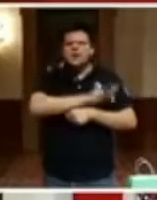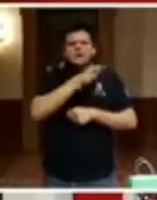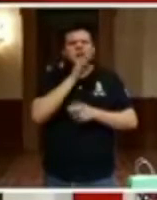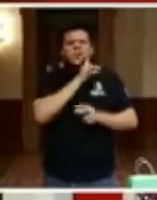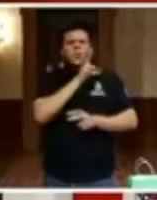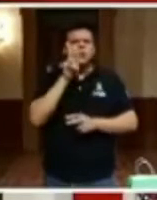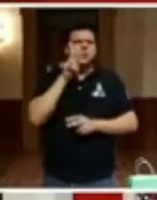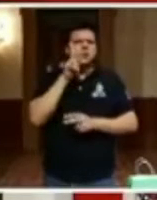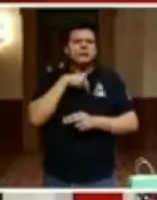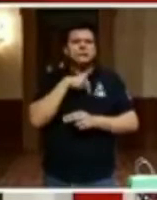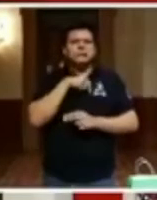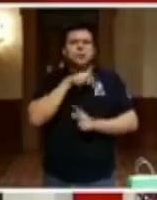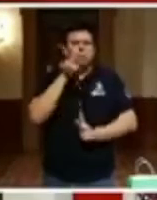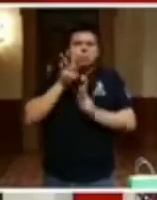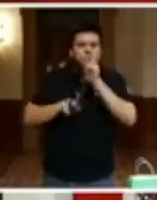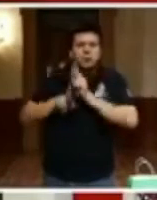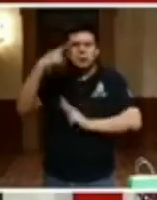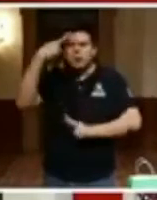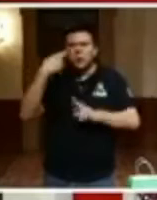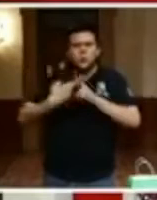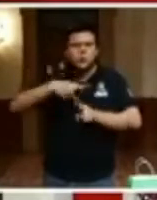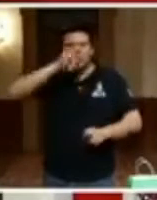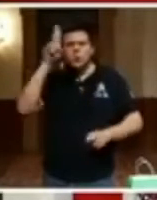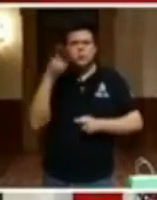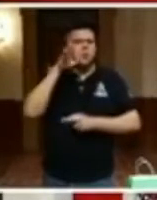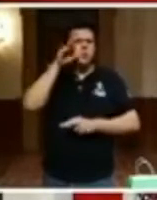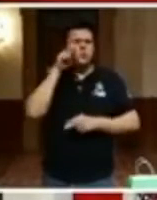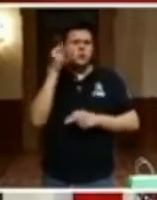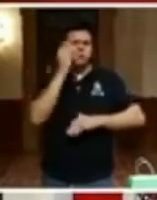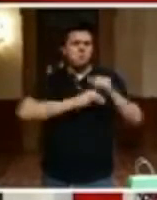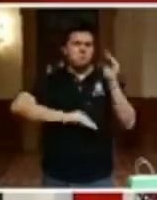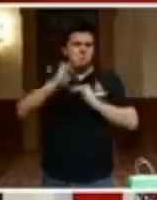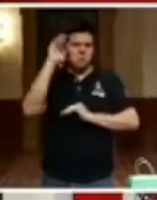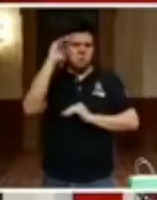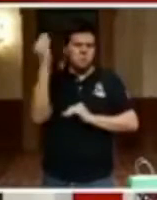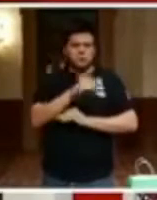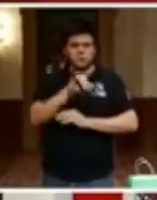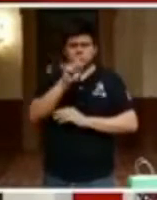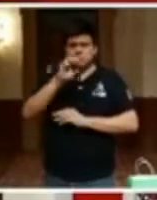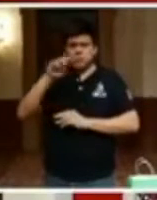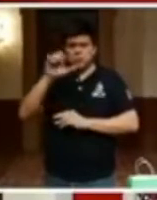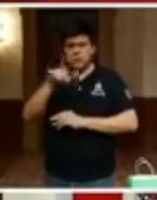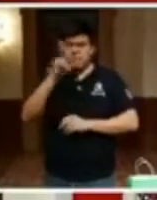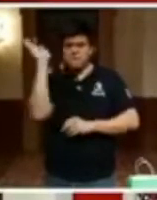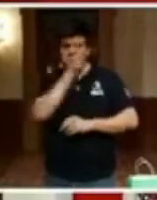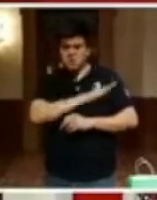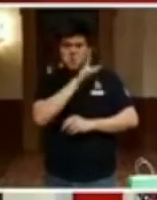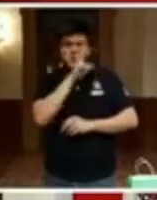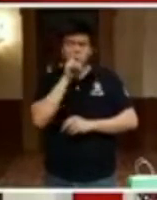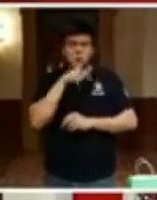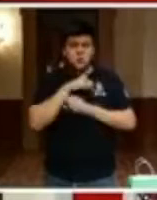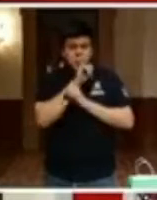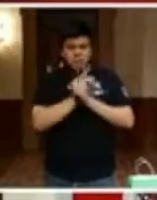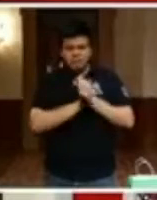falso hablé con el rector de la universidad de montemorelos maestro ismael es falso ya investigue no se